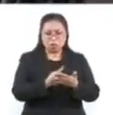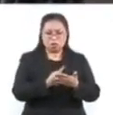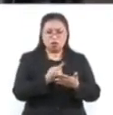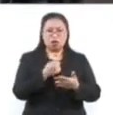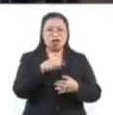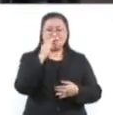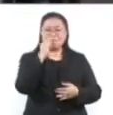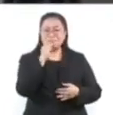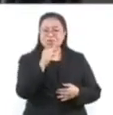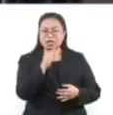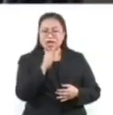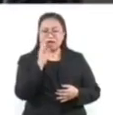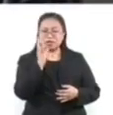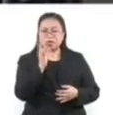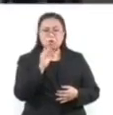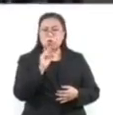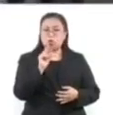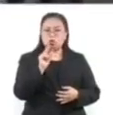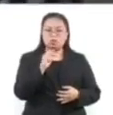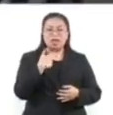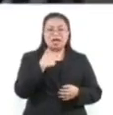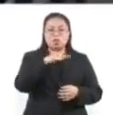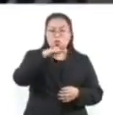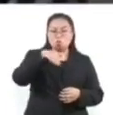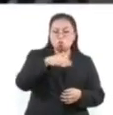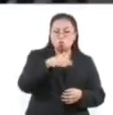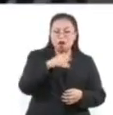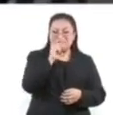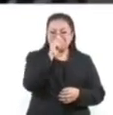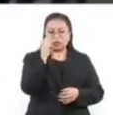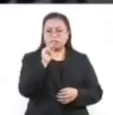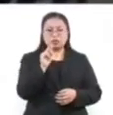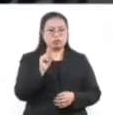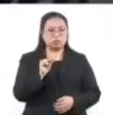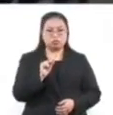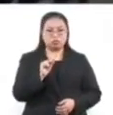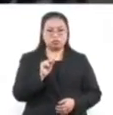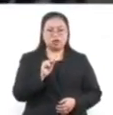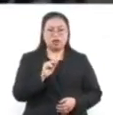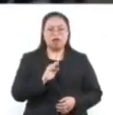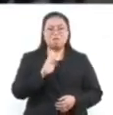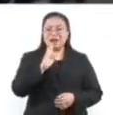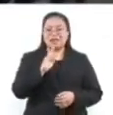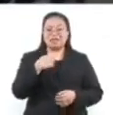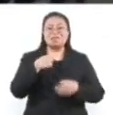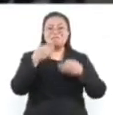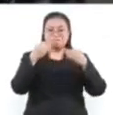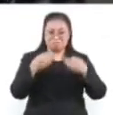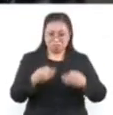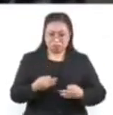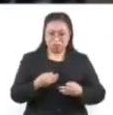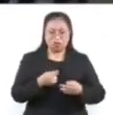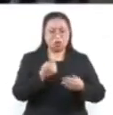en el mensaje, es decir, que no está buscado artificialmente o a propósito.